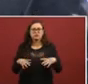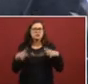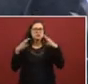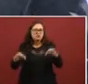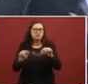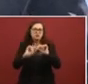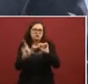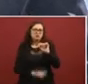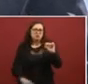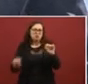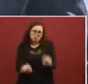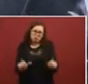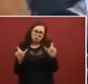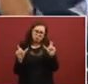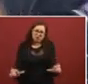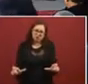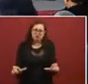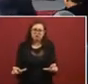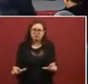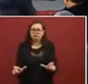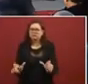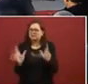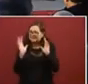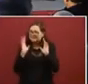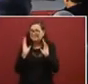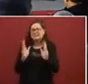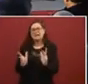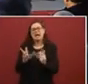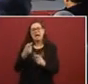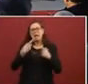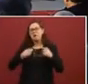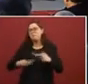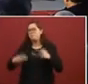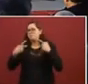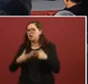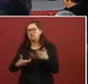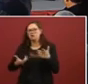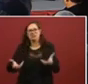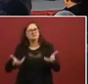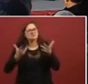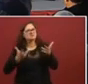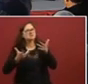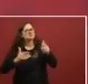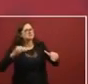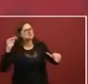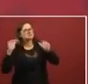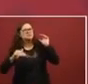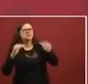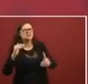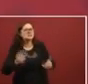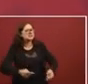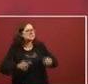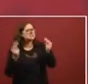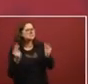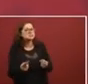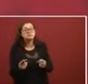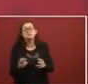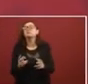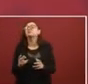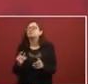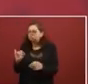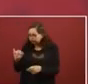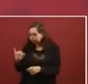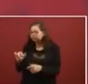a la Guardia Nacional, porque nos las están pidiendo en distintas partes, pero es un